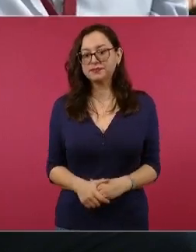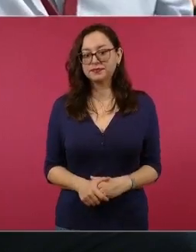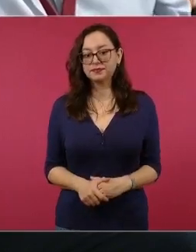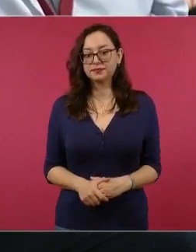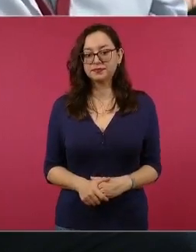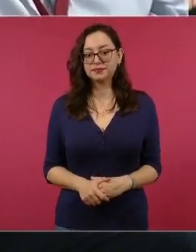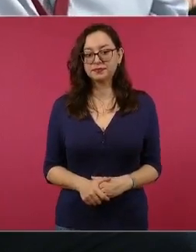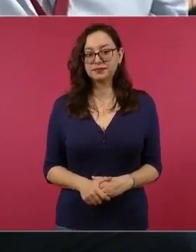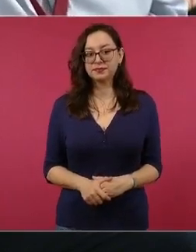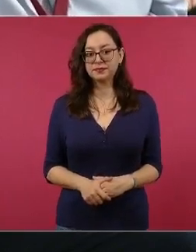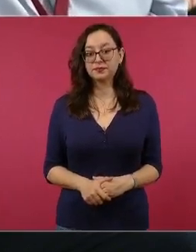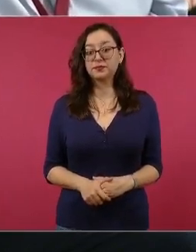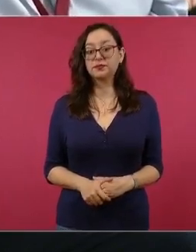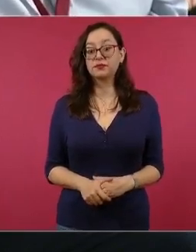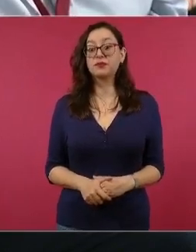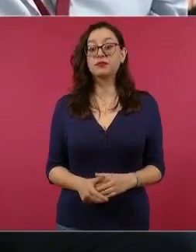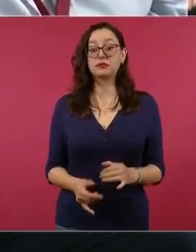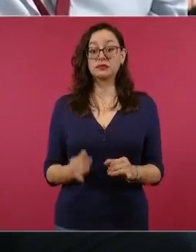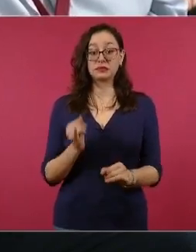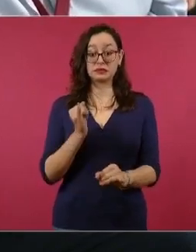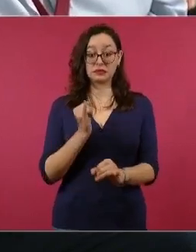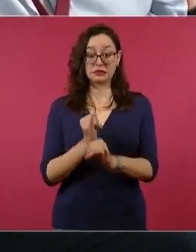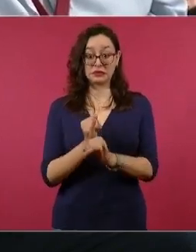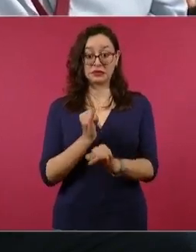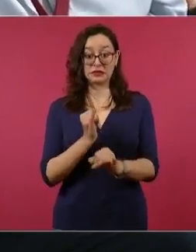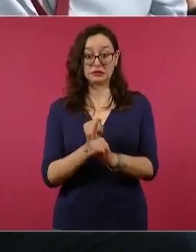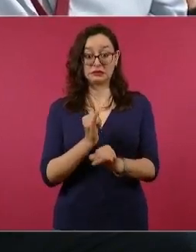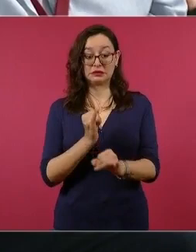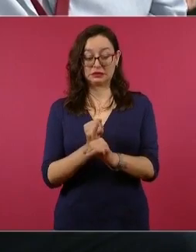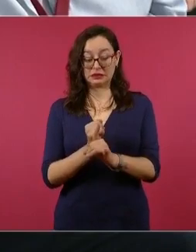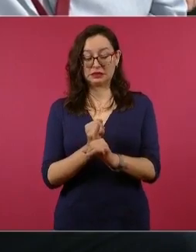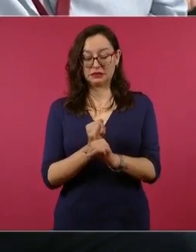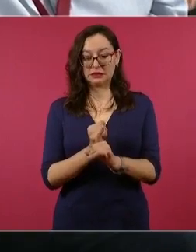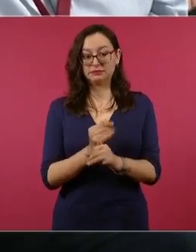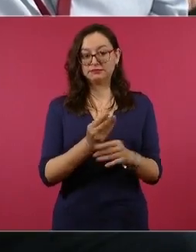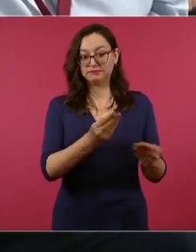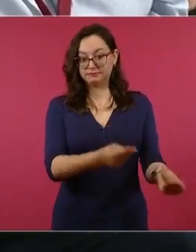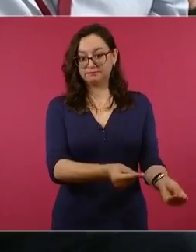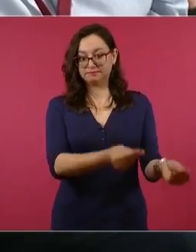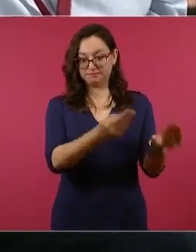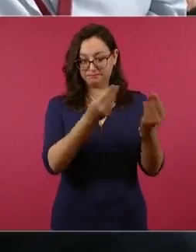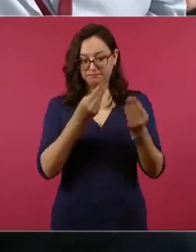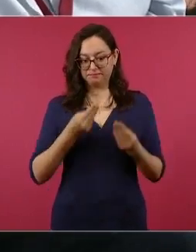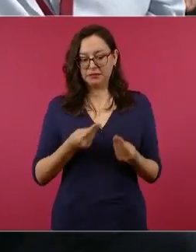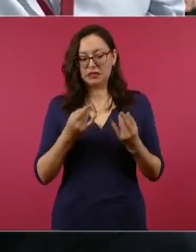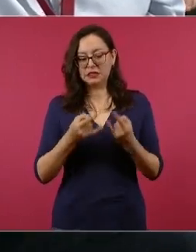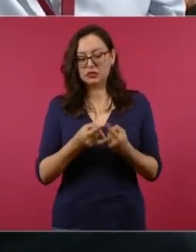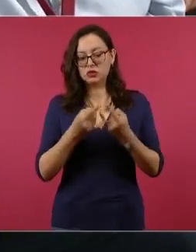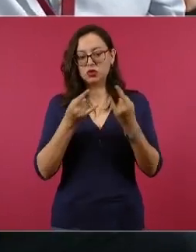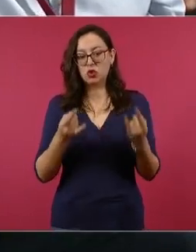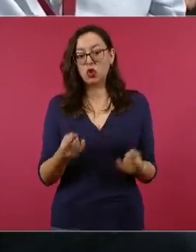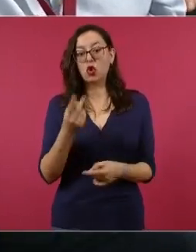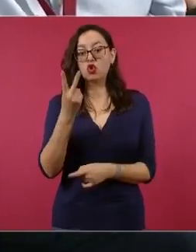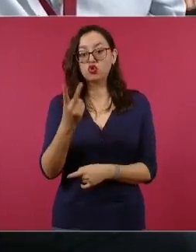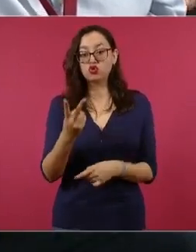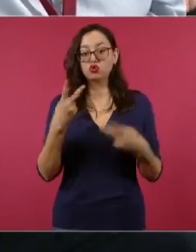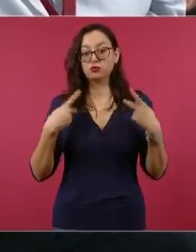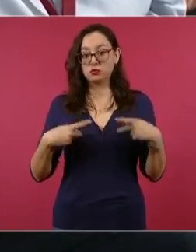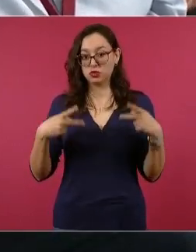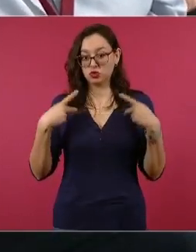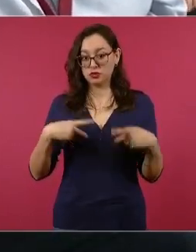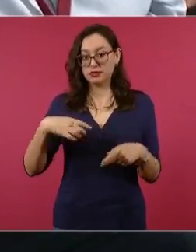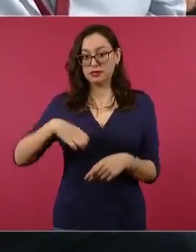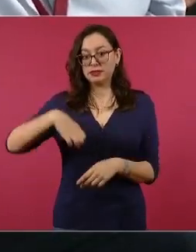me hicieron llegar este caso de dos personas adultas de 72, 74